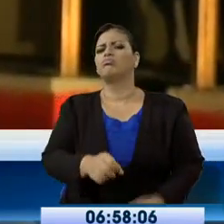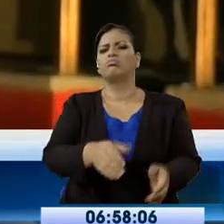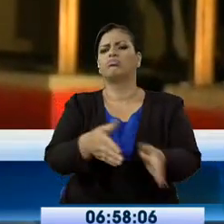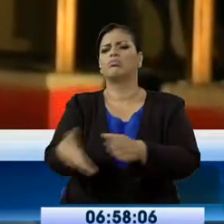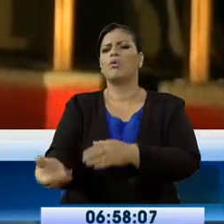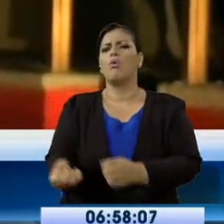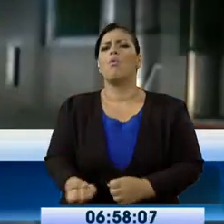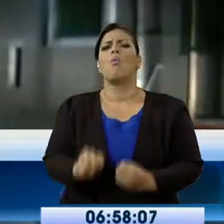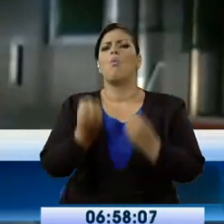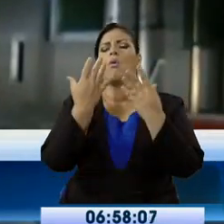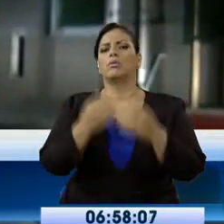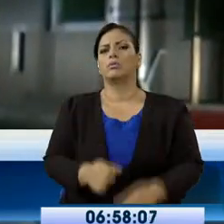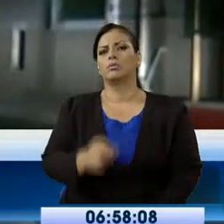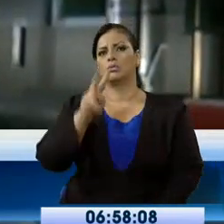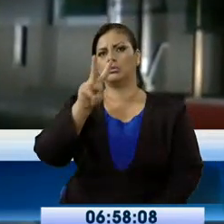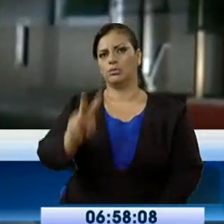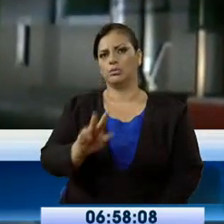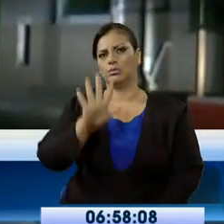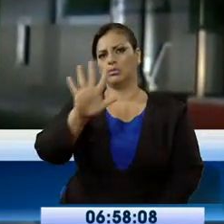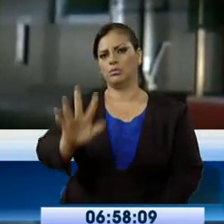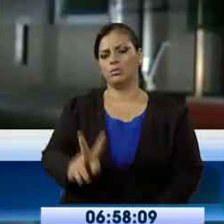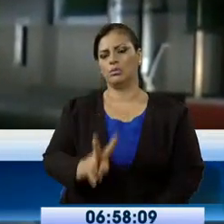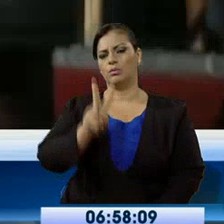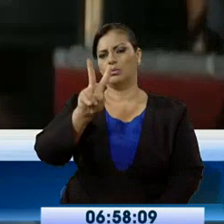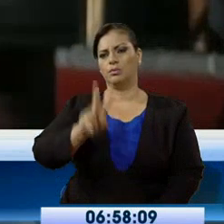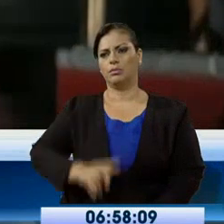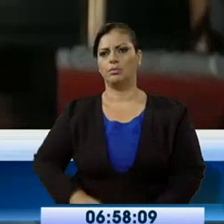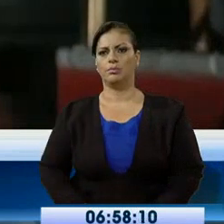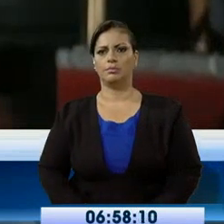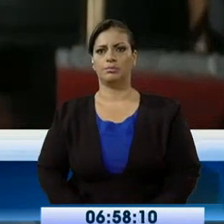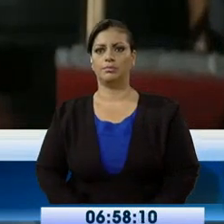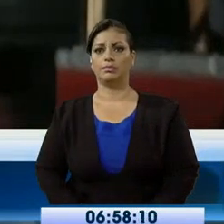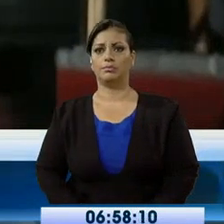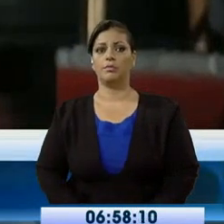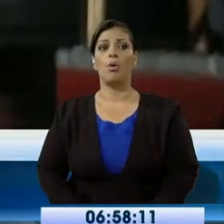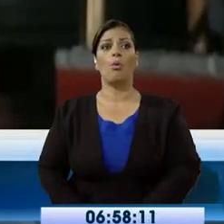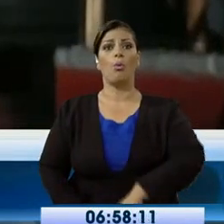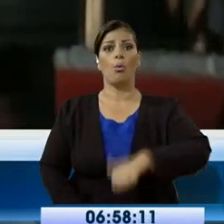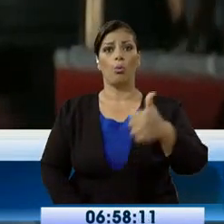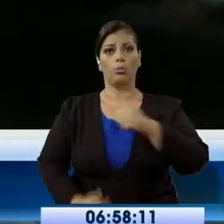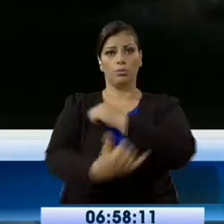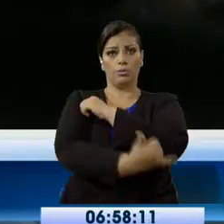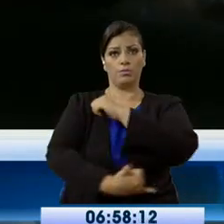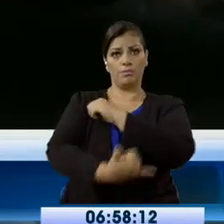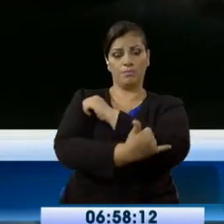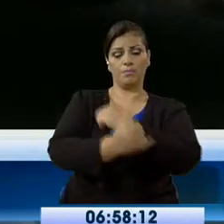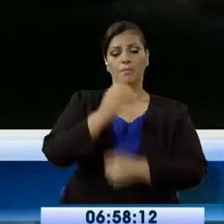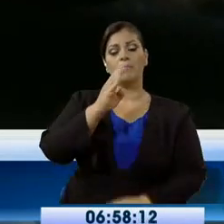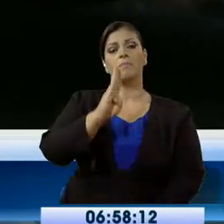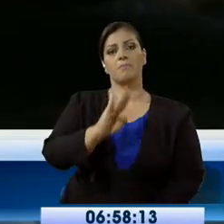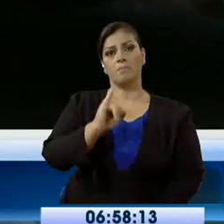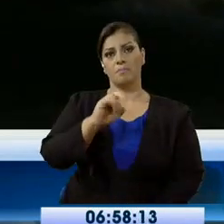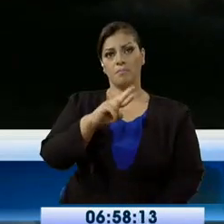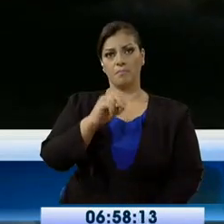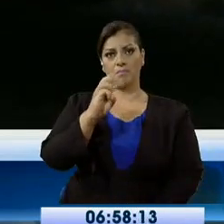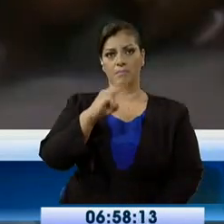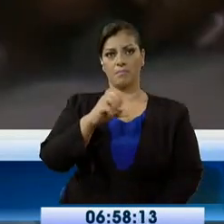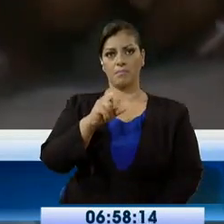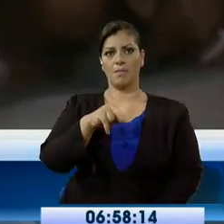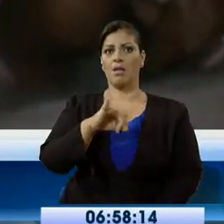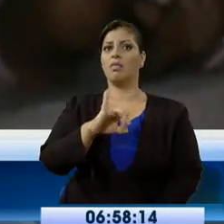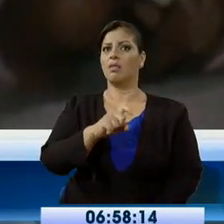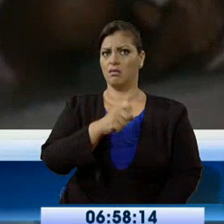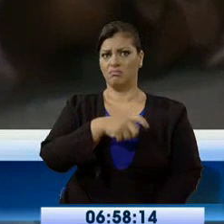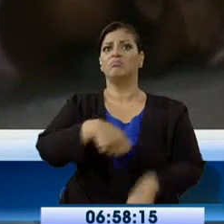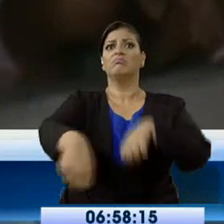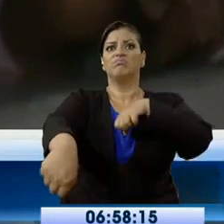sea, claro, que recuerda que el mismo día de Italia pasó lo de Birmania. Lo de Birmania, así correcto. Es. Al menos hasta ayer después, habían 12 muertos en